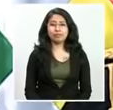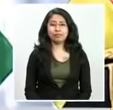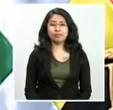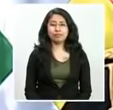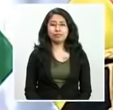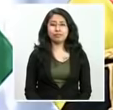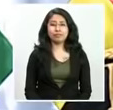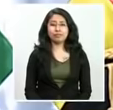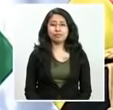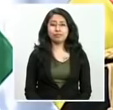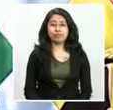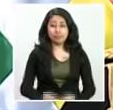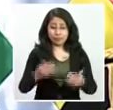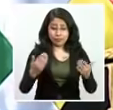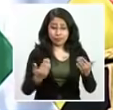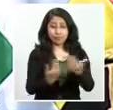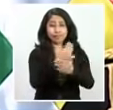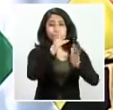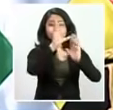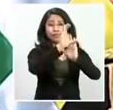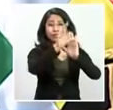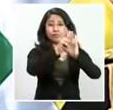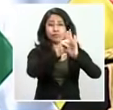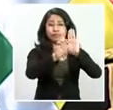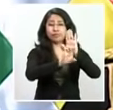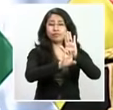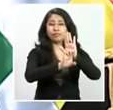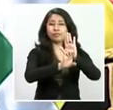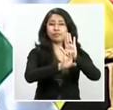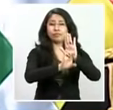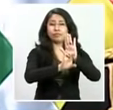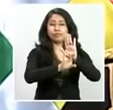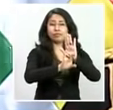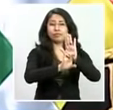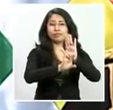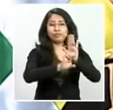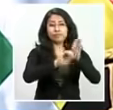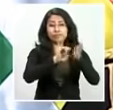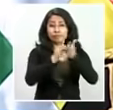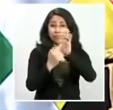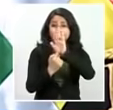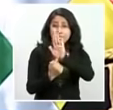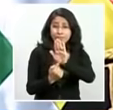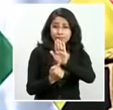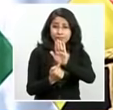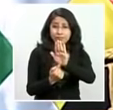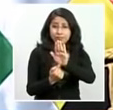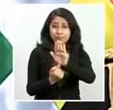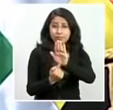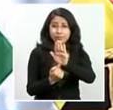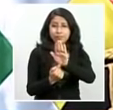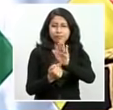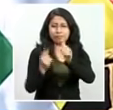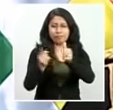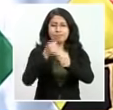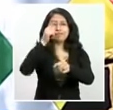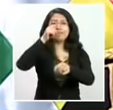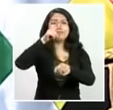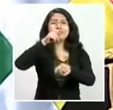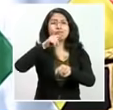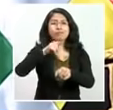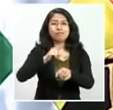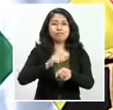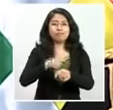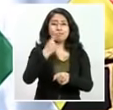Fue la nueva Constitución Política del Estado que establece por primera vez